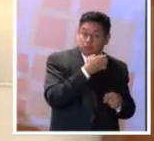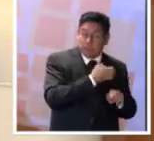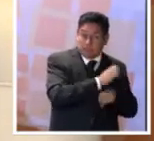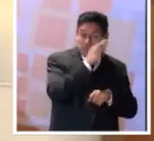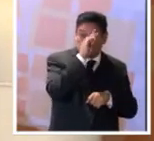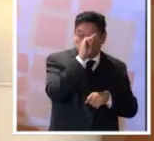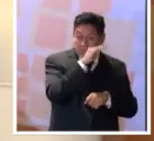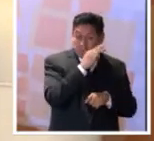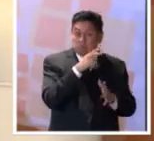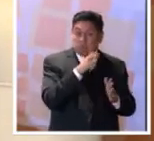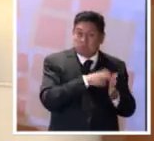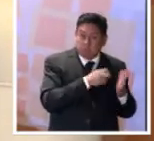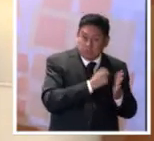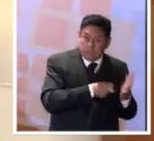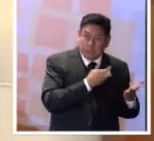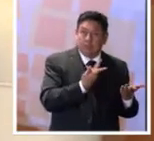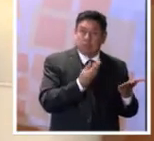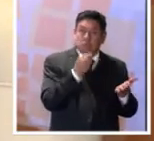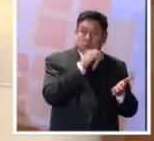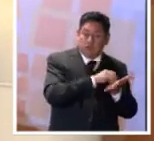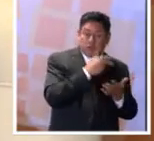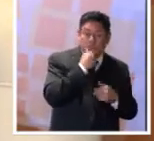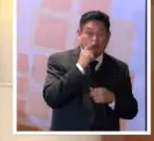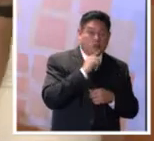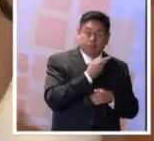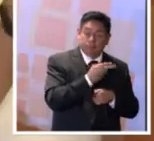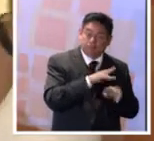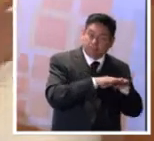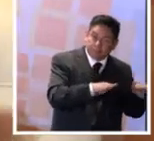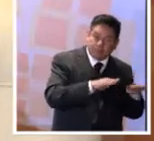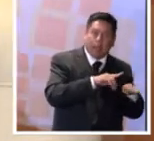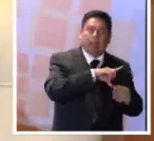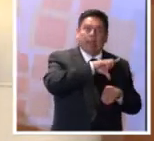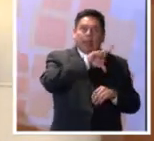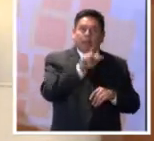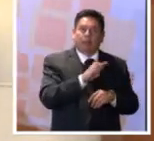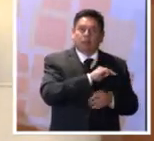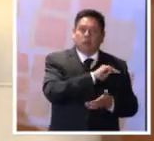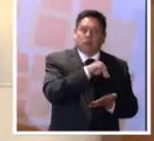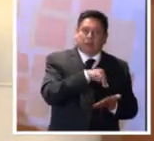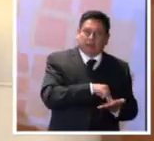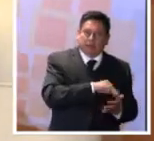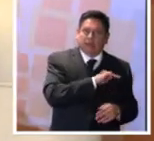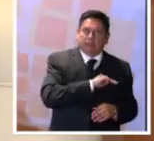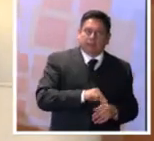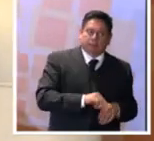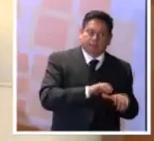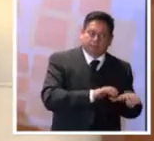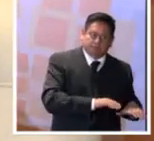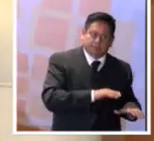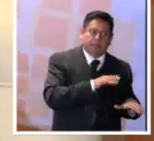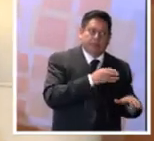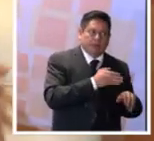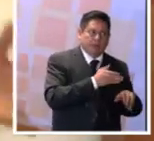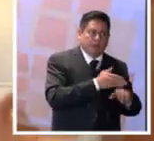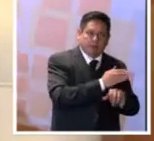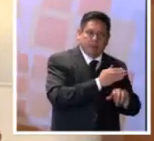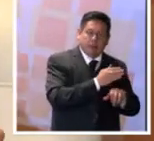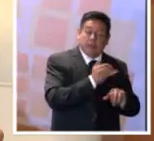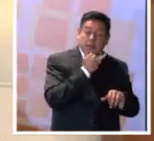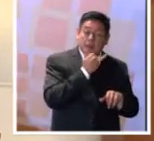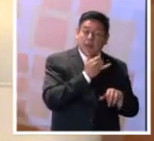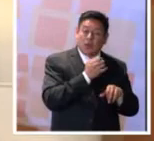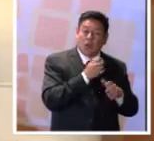importantes. En el caso de el caso emblemático de Coahuila, que es al que me voy a referir, porque igual que